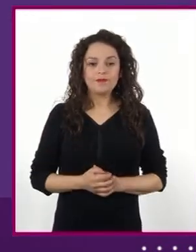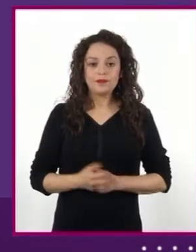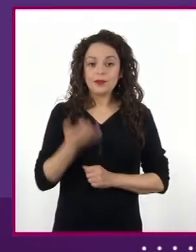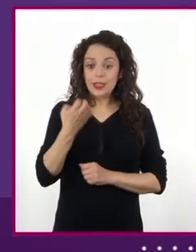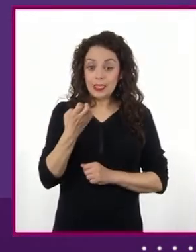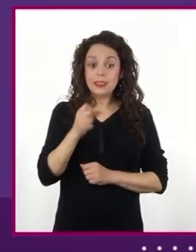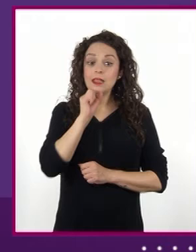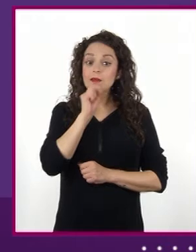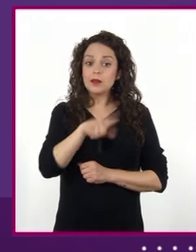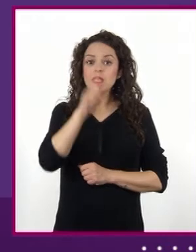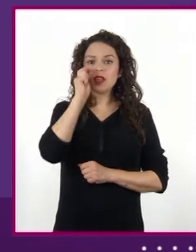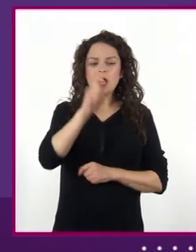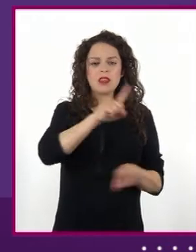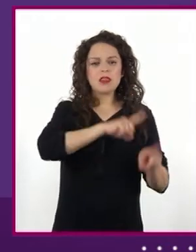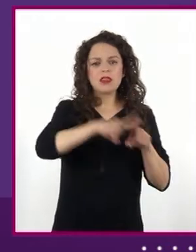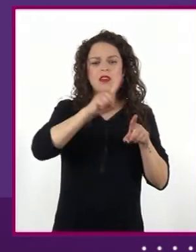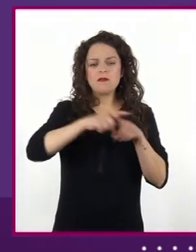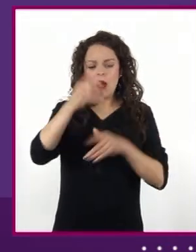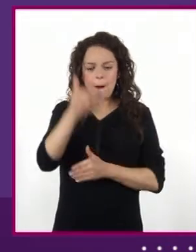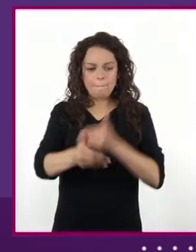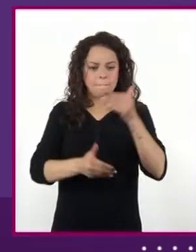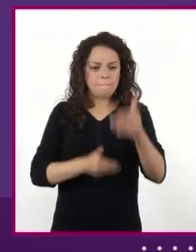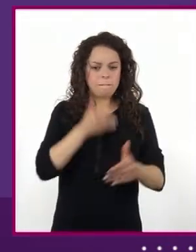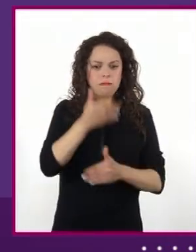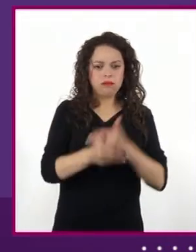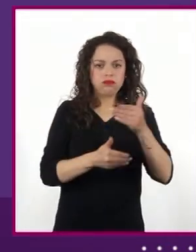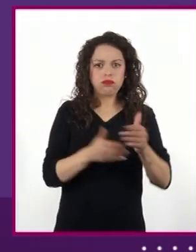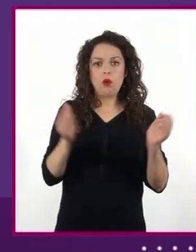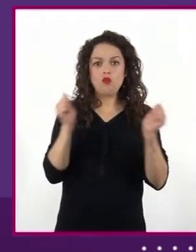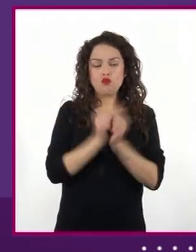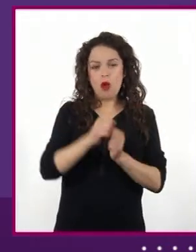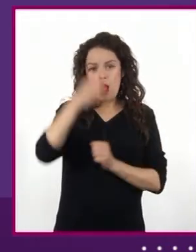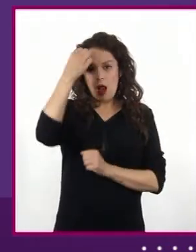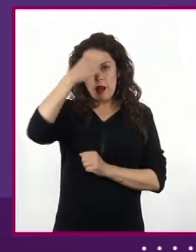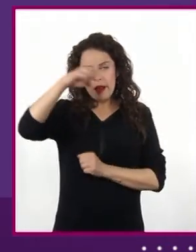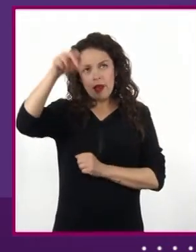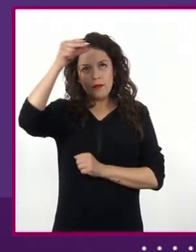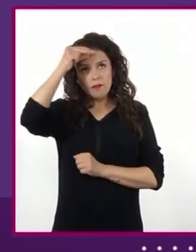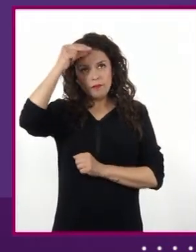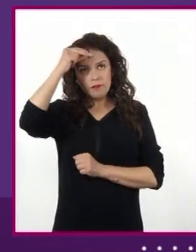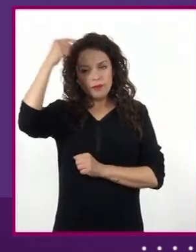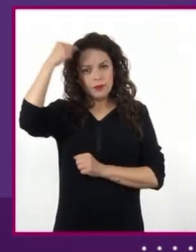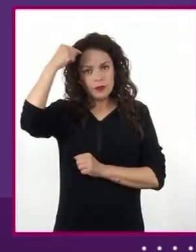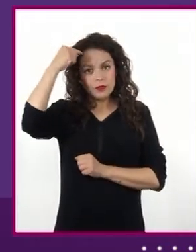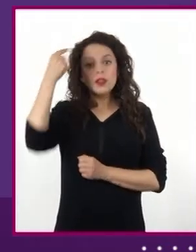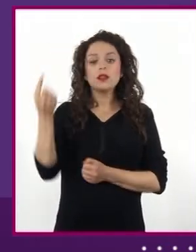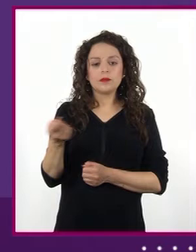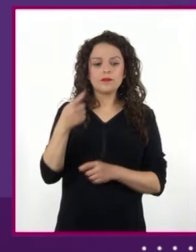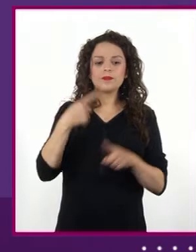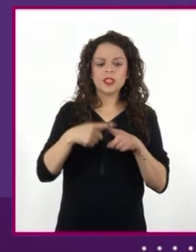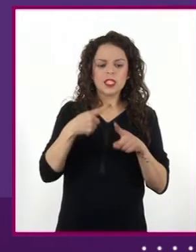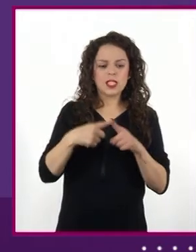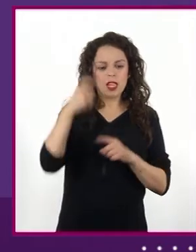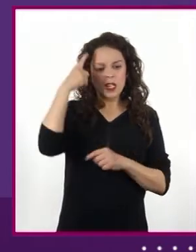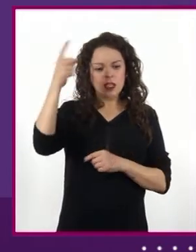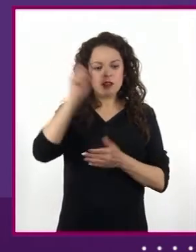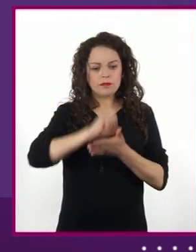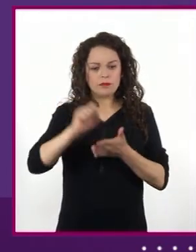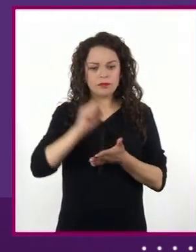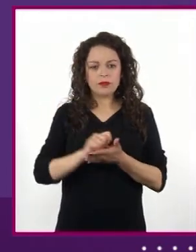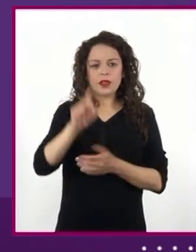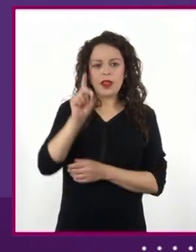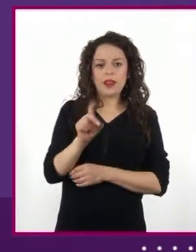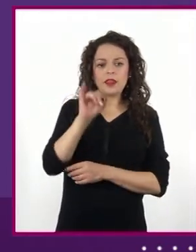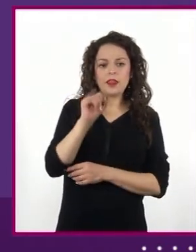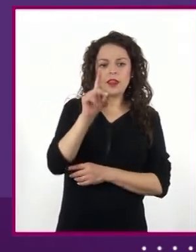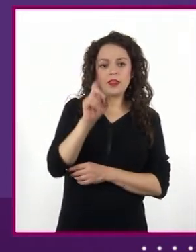la compilación de todos los avances en cuanto a conocimiento fue obra de pensadores como Diderot o de D'Alembert,